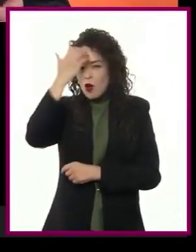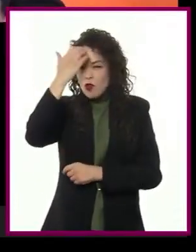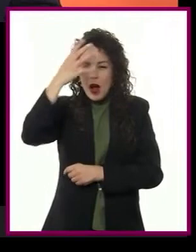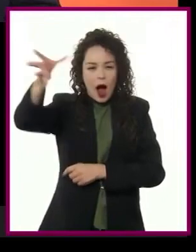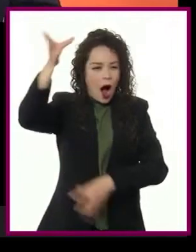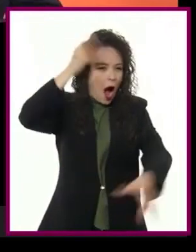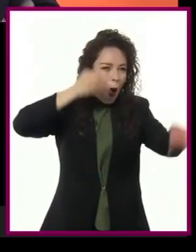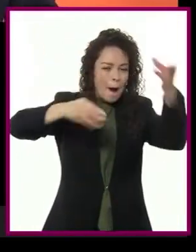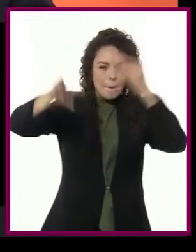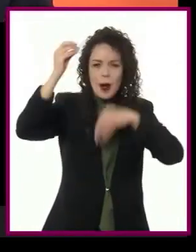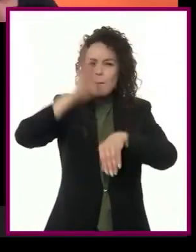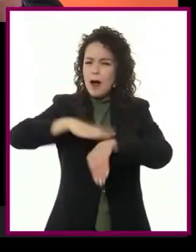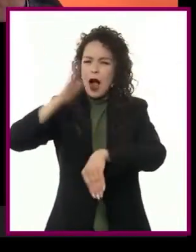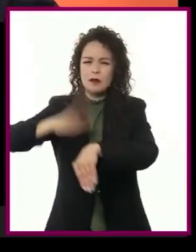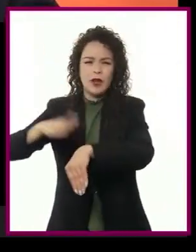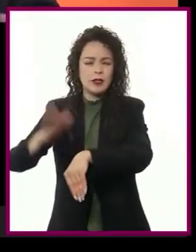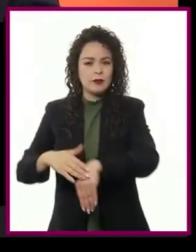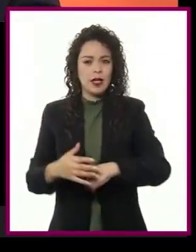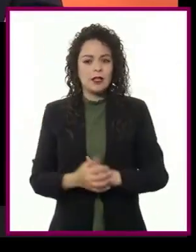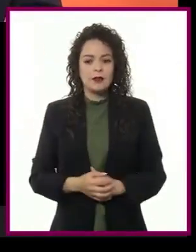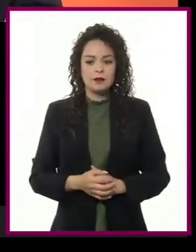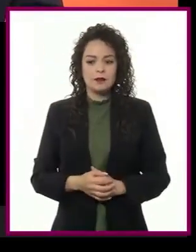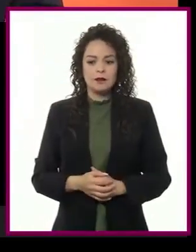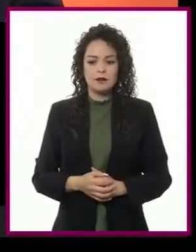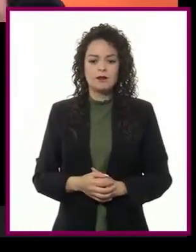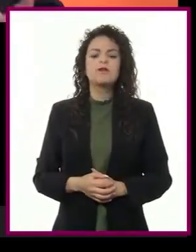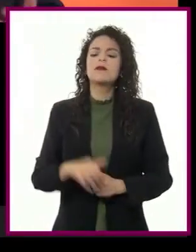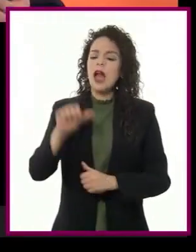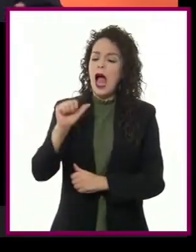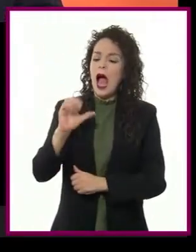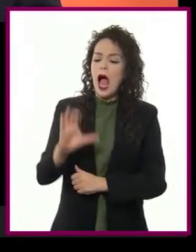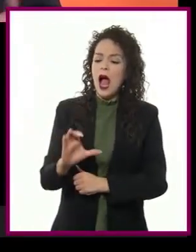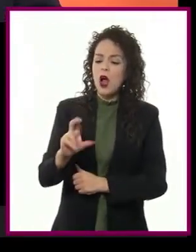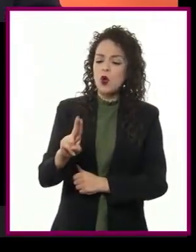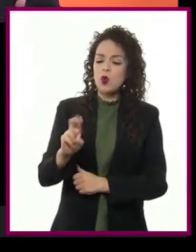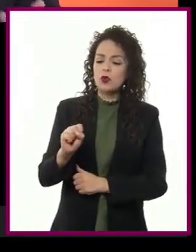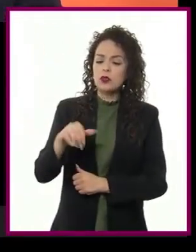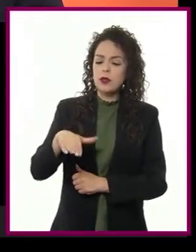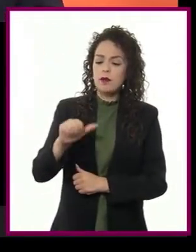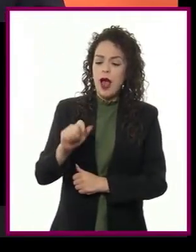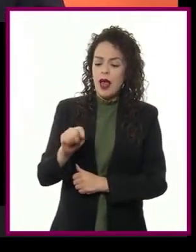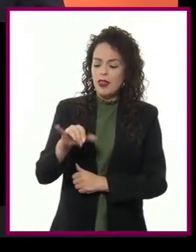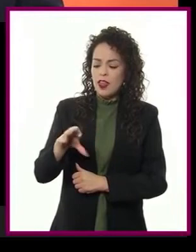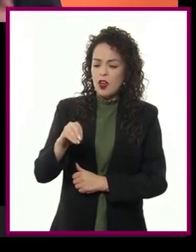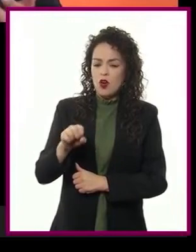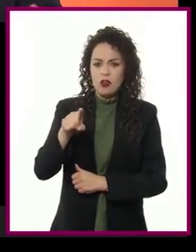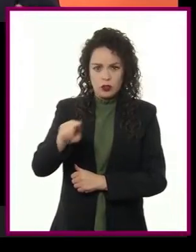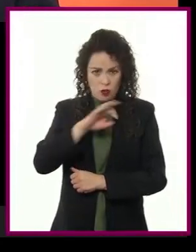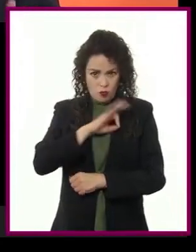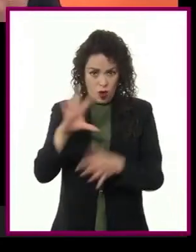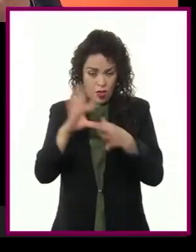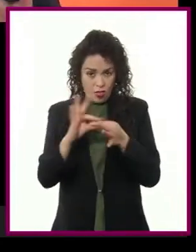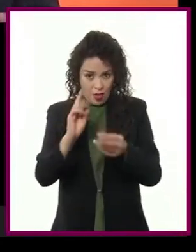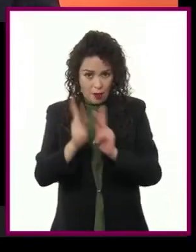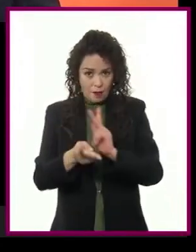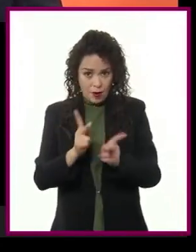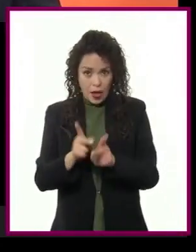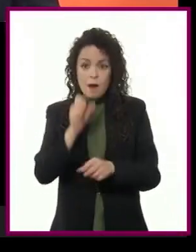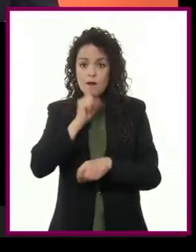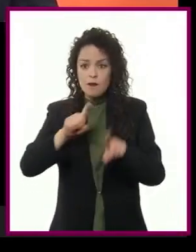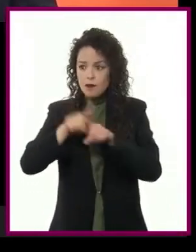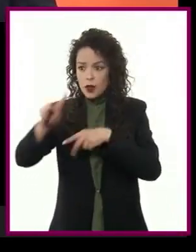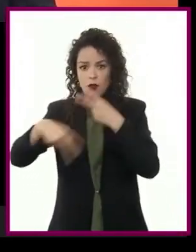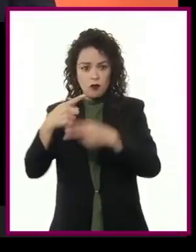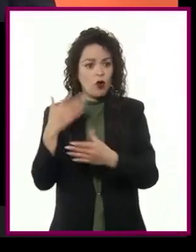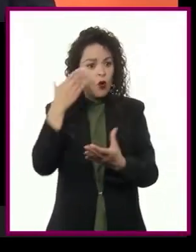¿Y qué nos puede decir sobre los acusmáticos? También asistían a la escuela pitagórica, pero vivían en sus propias